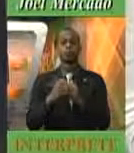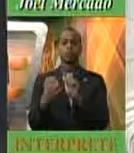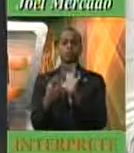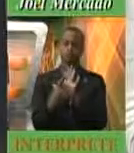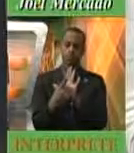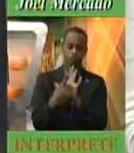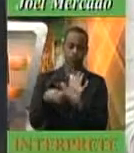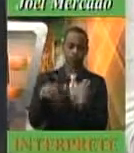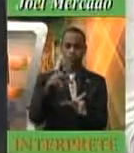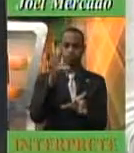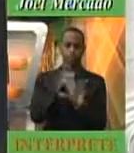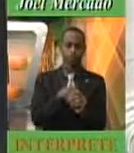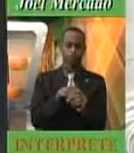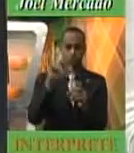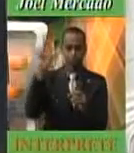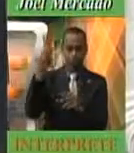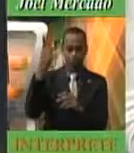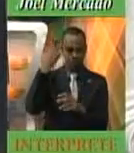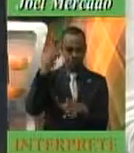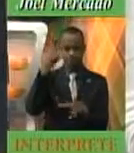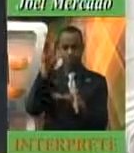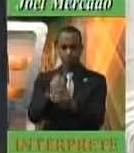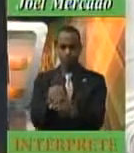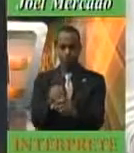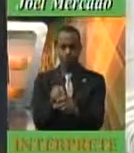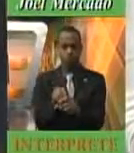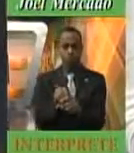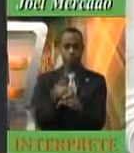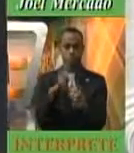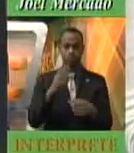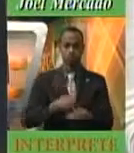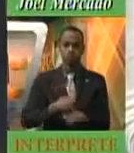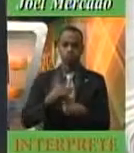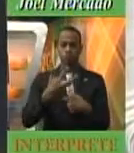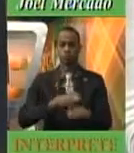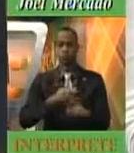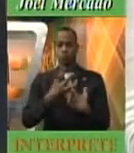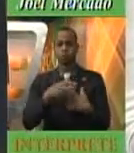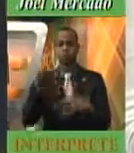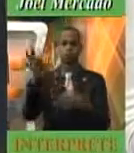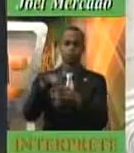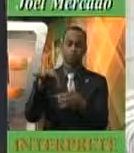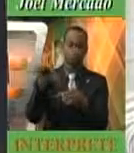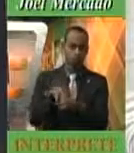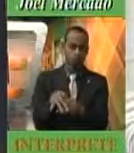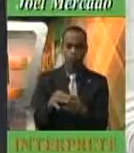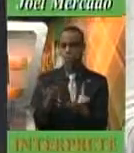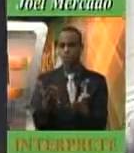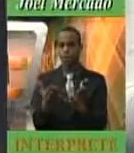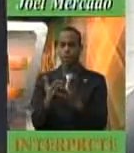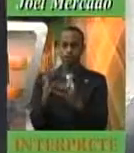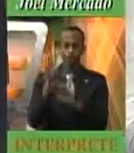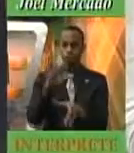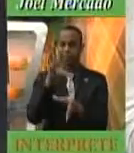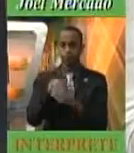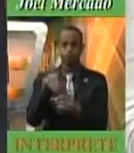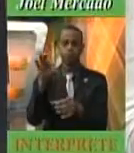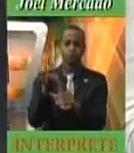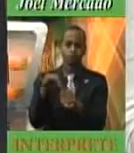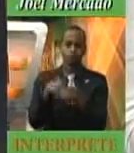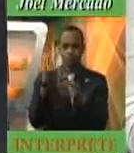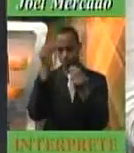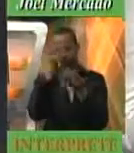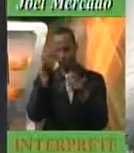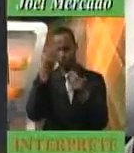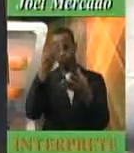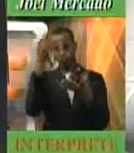discapacidad, de su derecho a participar, no solamente a poder expresar libremente su voto, a tener acceso al voto, a toda la